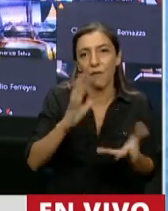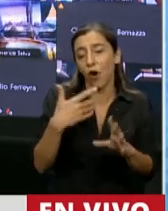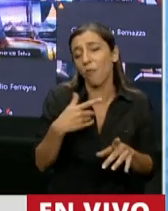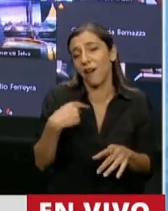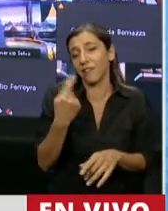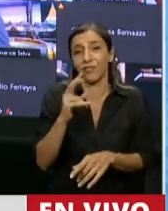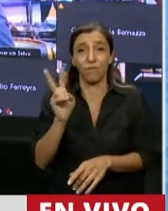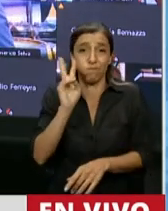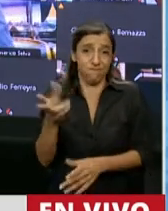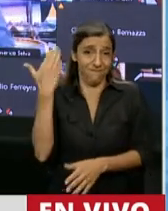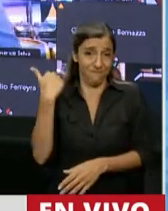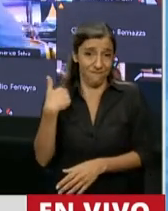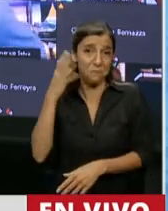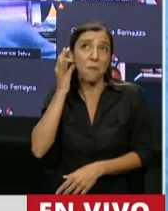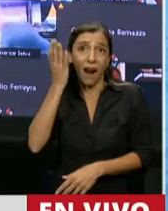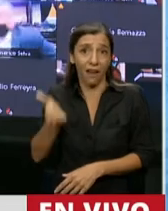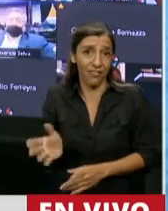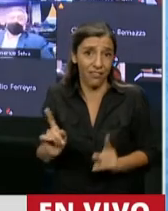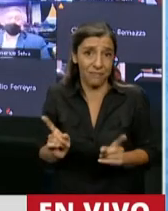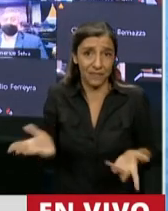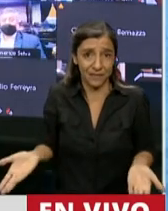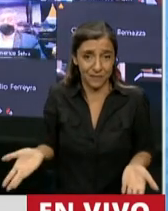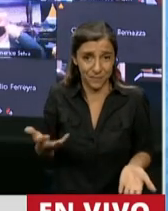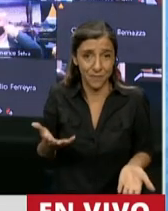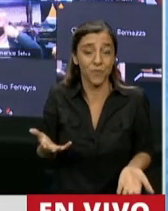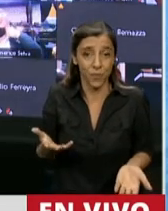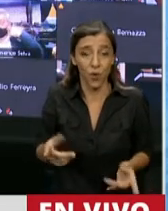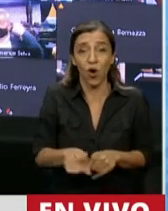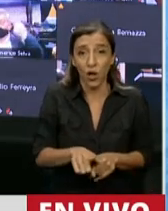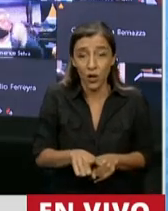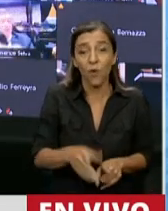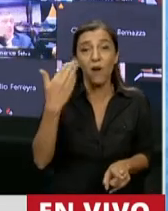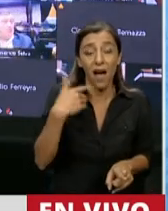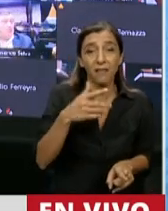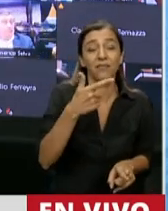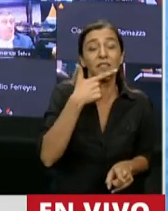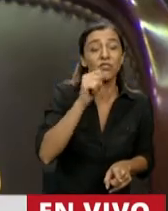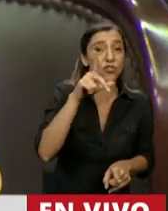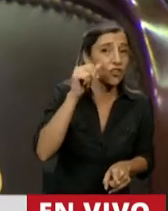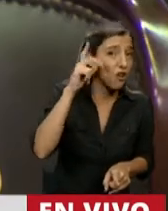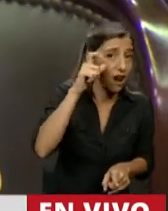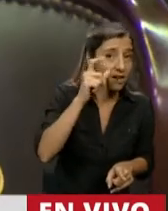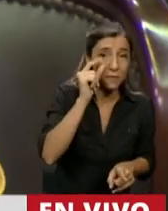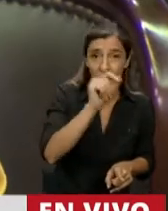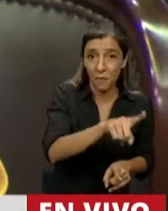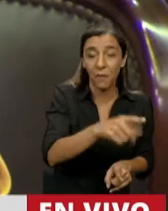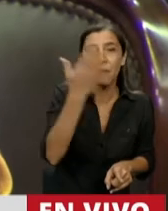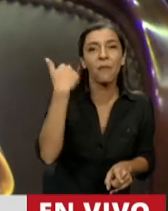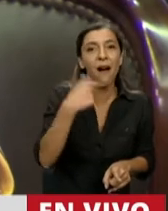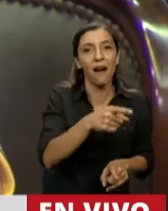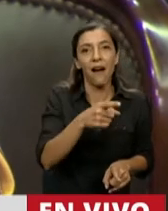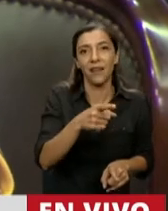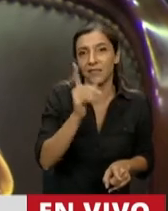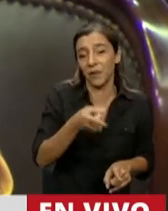caso de Maradona, donde también claramente, como decía el padre de Solange, Maradona nos mostró que hay una